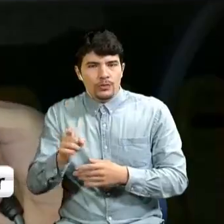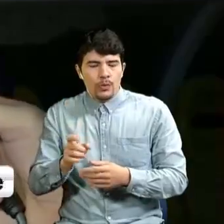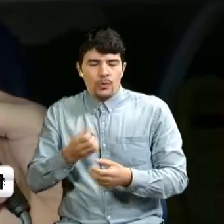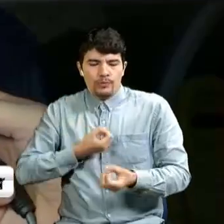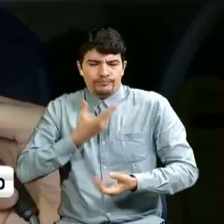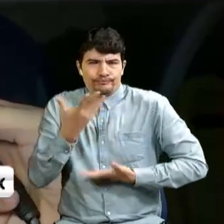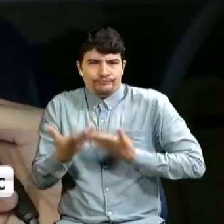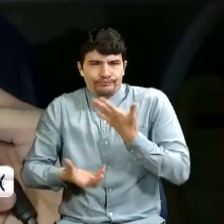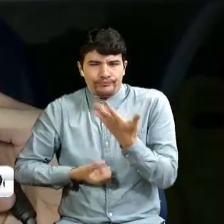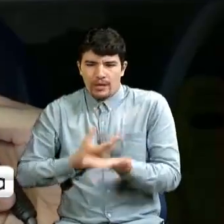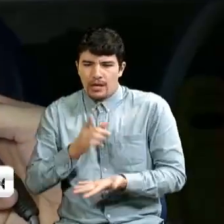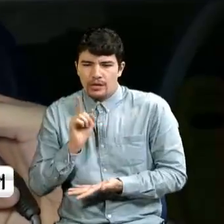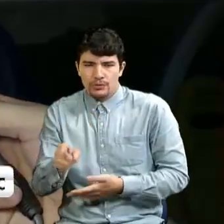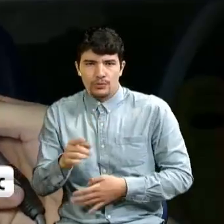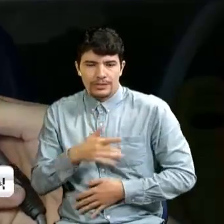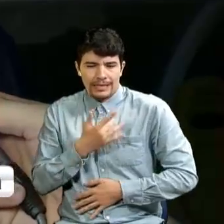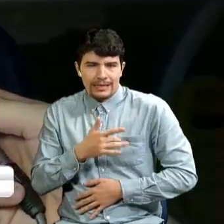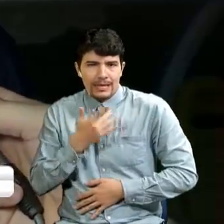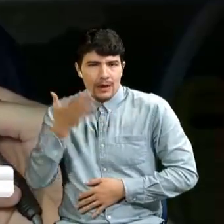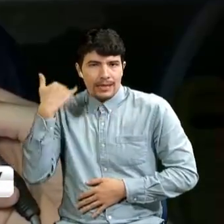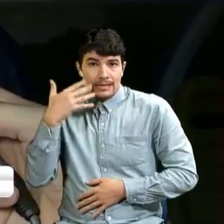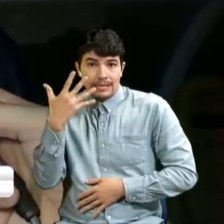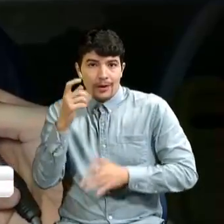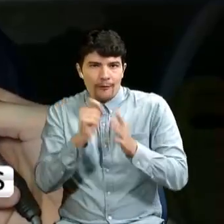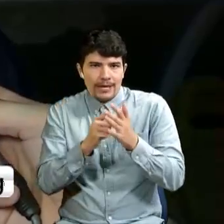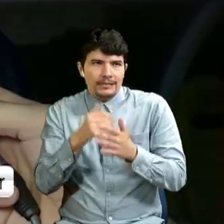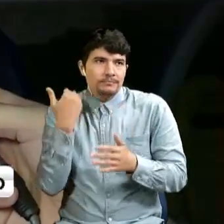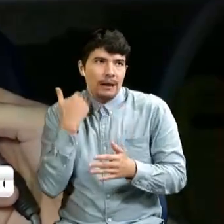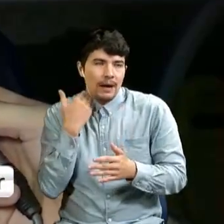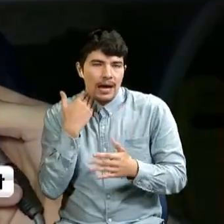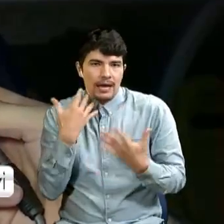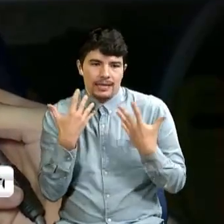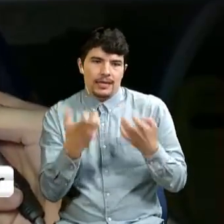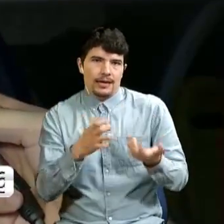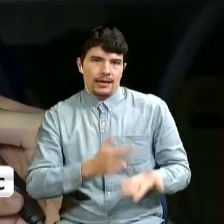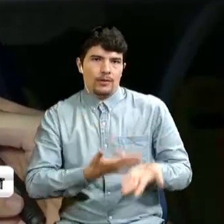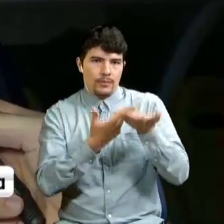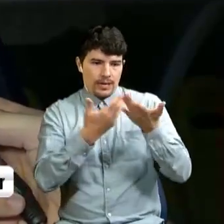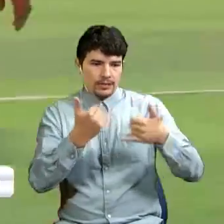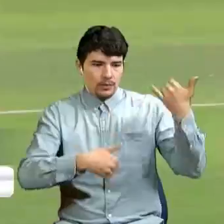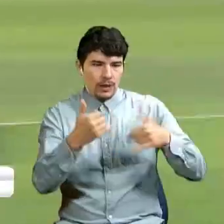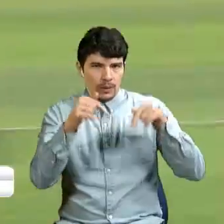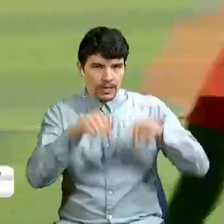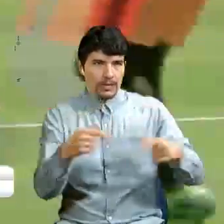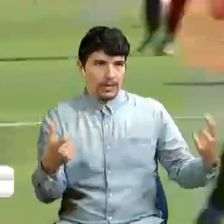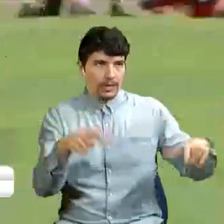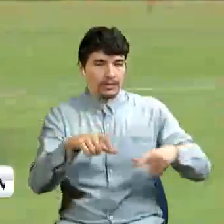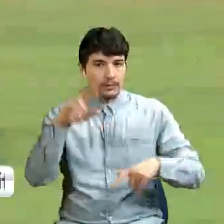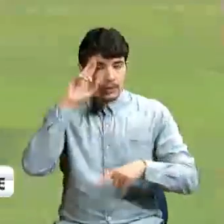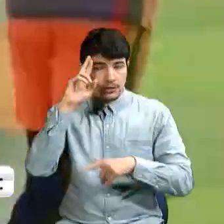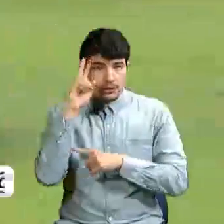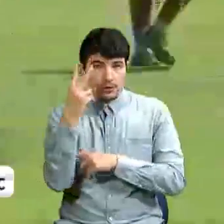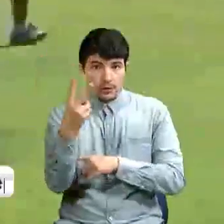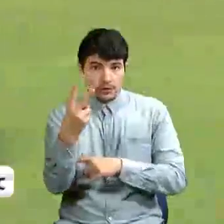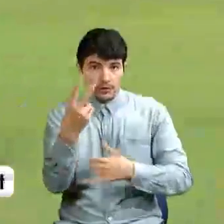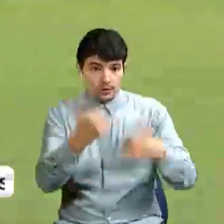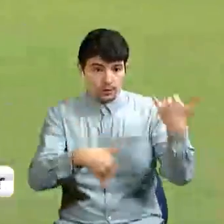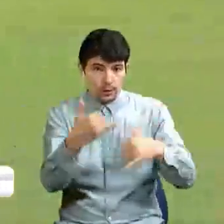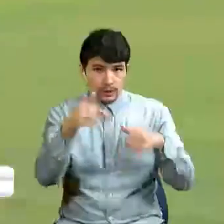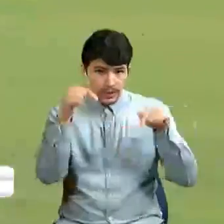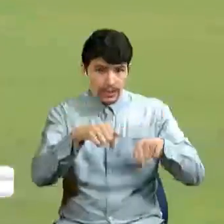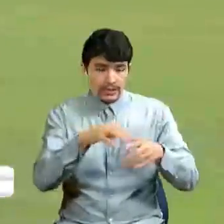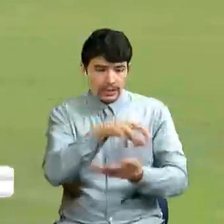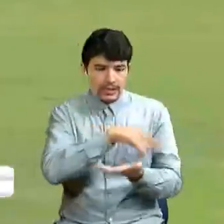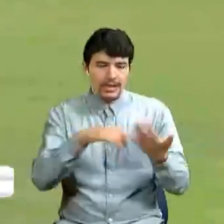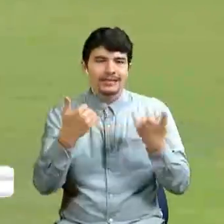ese sentir de las derrotas que hemos tenido la quieren es reivindicar en el juego en la cancha los dos partidos de los equipos santandereanos se